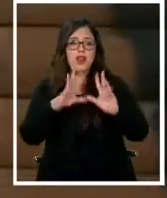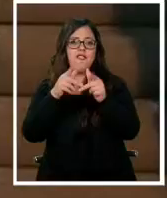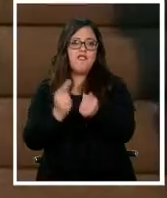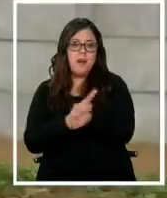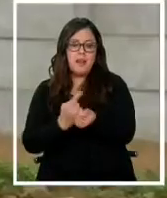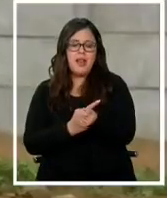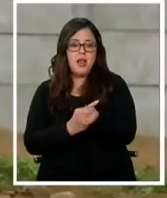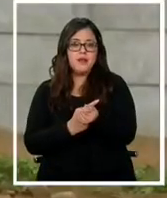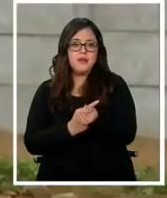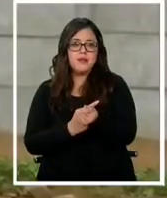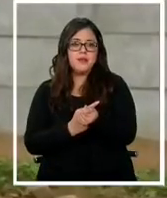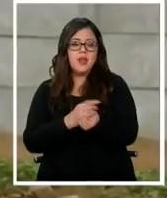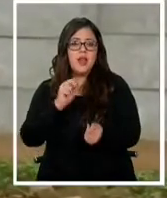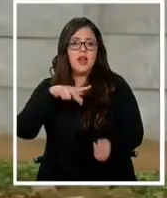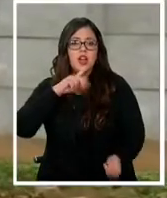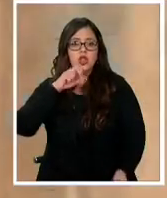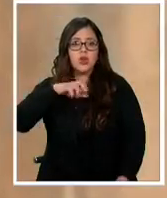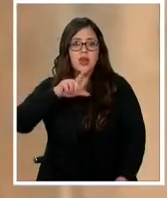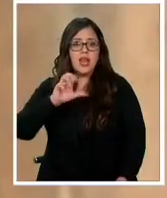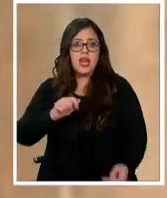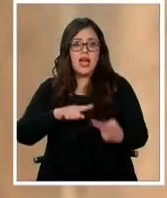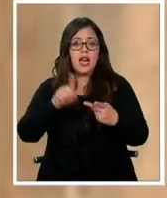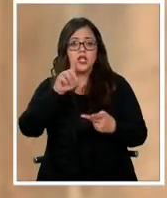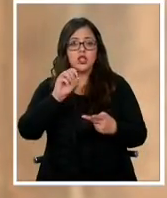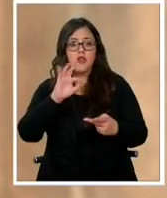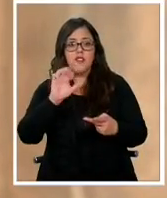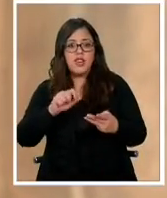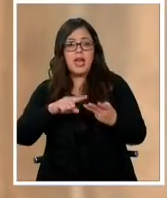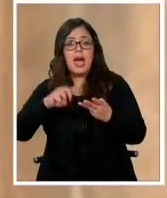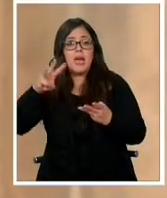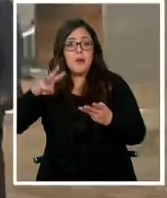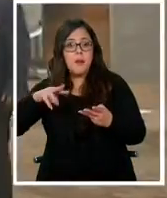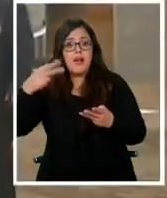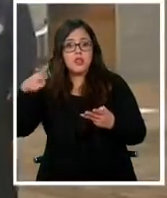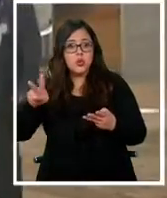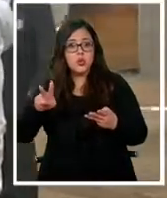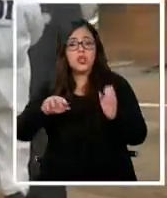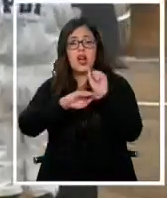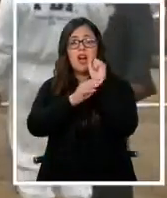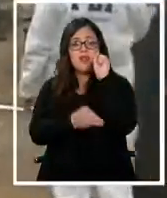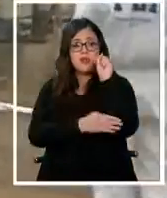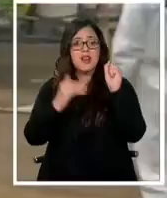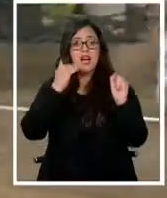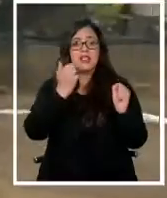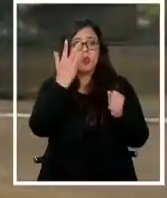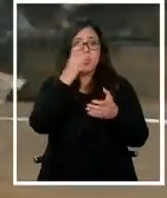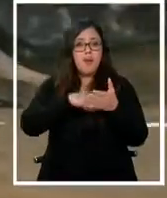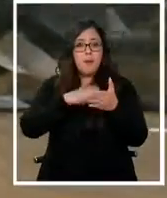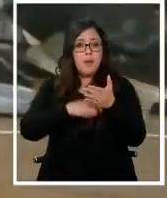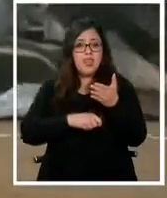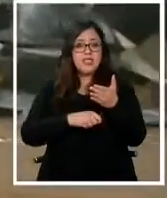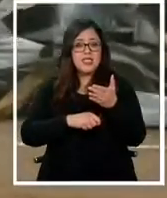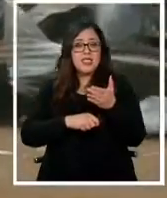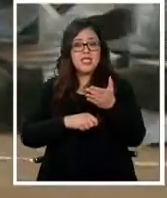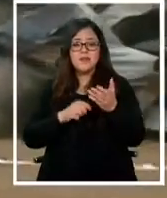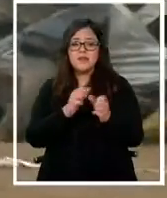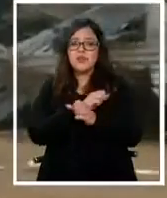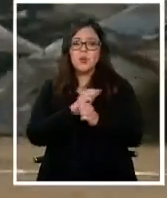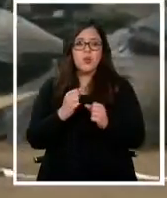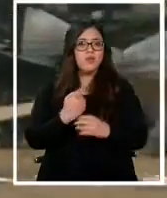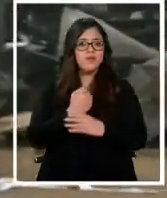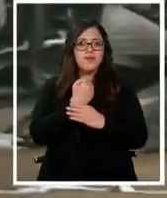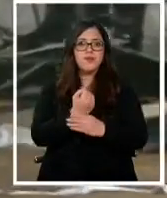familiar. Antonella, Sofía y su madre Karen Gallardo, quien se encontraba embarazada de casi 9 meses, no alcanzaron a